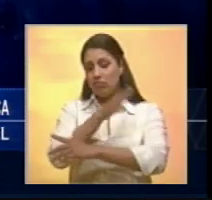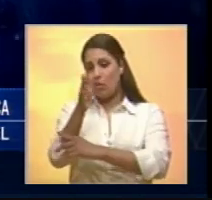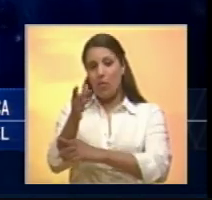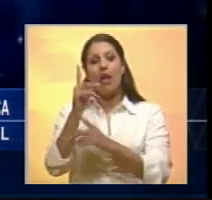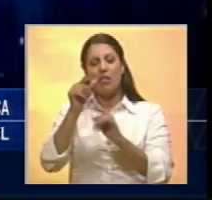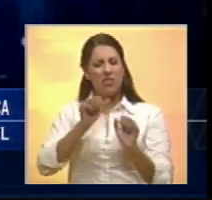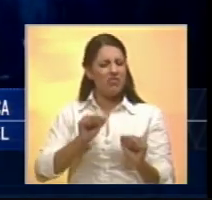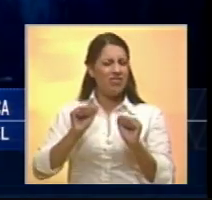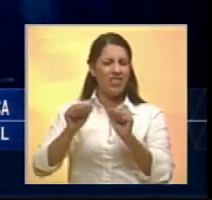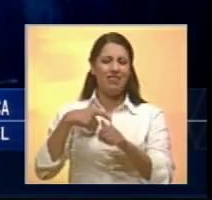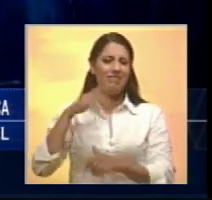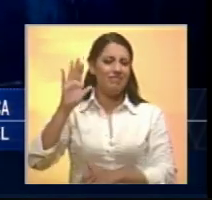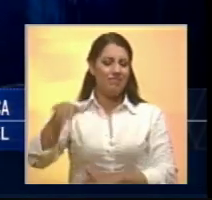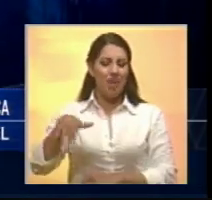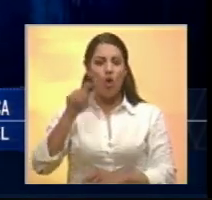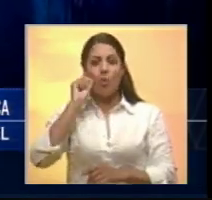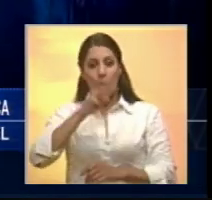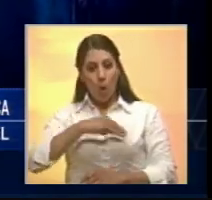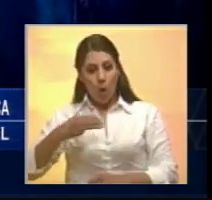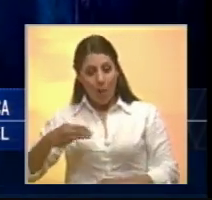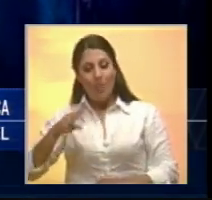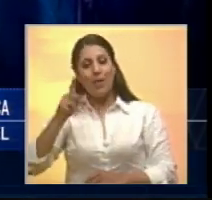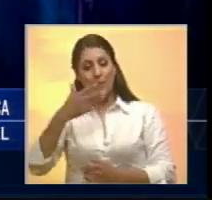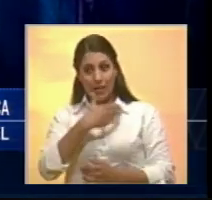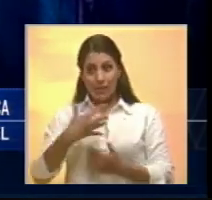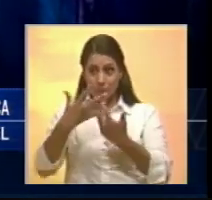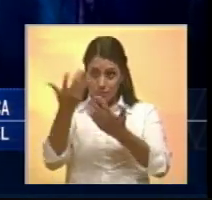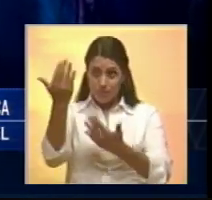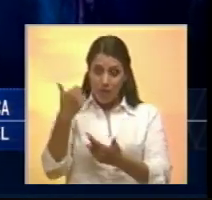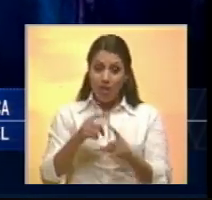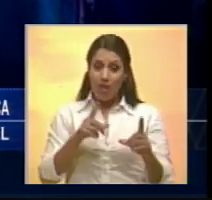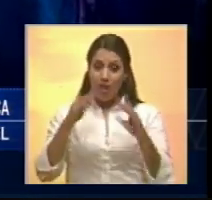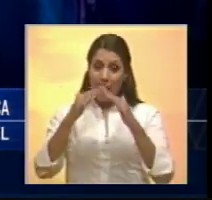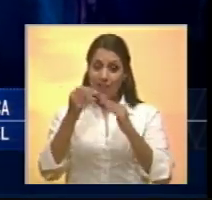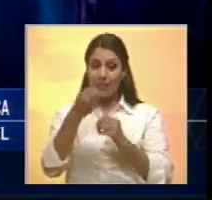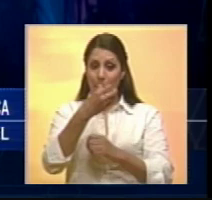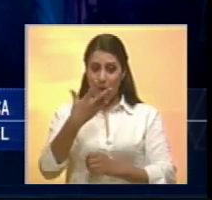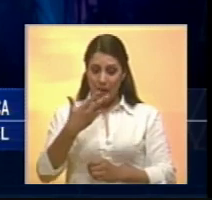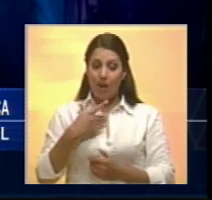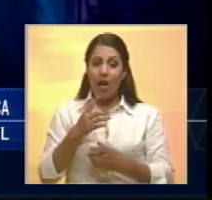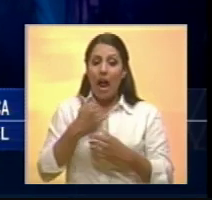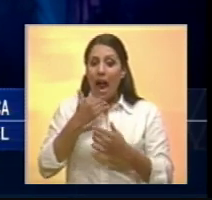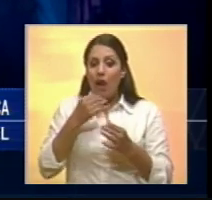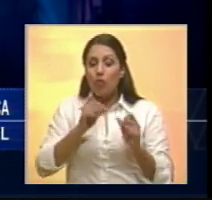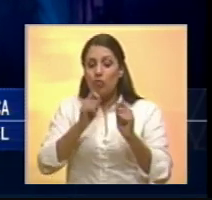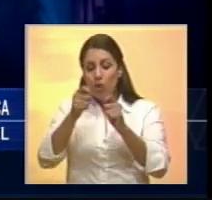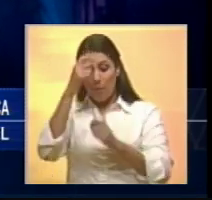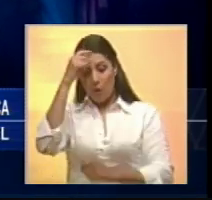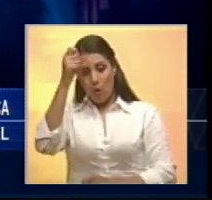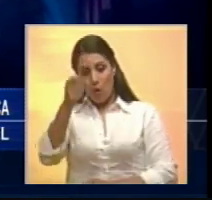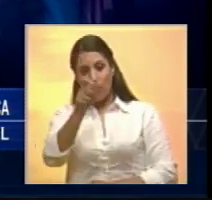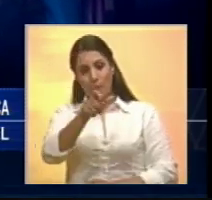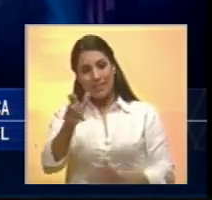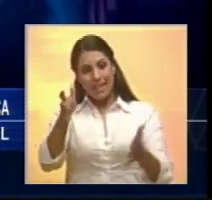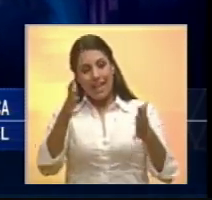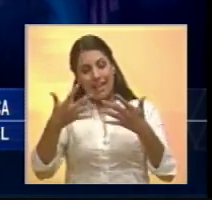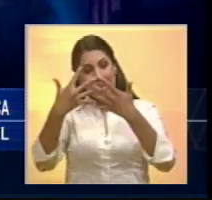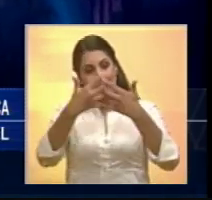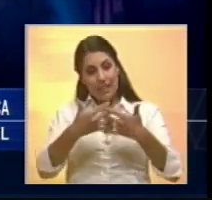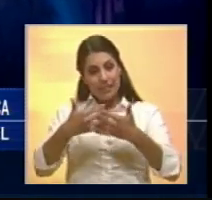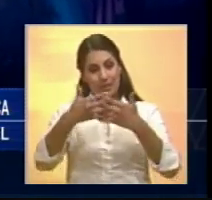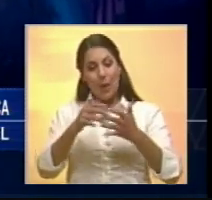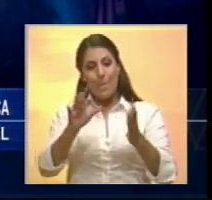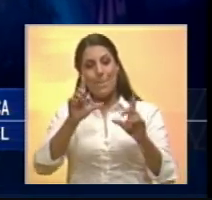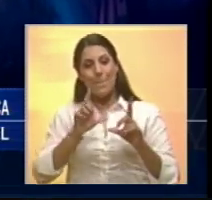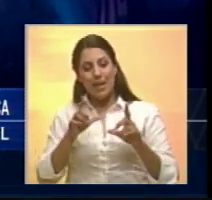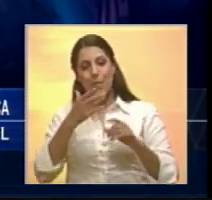Dylan rechazó la invitación de Barack Obama, presidente de Estados Unidos, a la Casa Blanca para una ceremonia de homenaje a los ganadores estadounidenses del